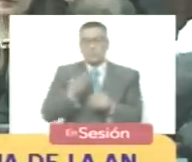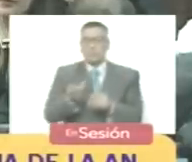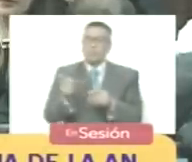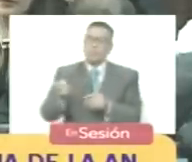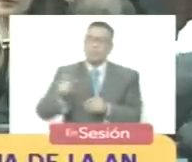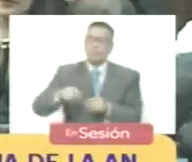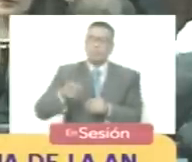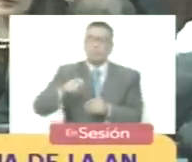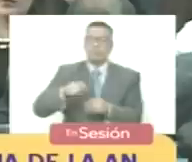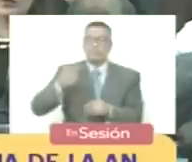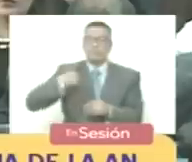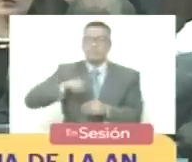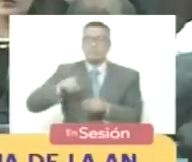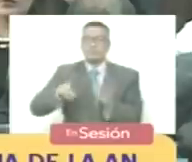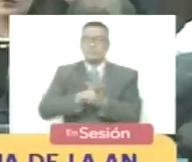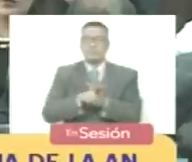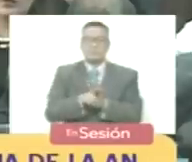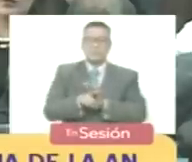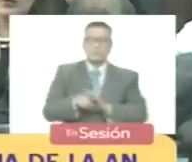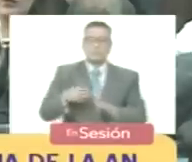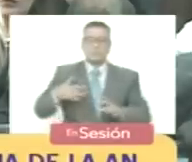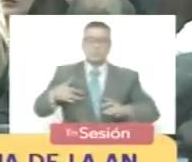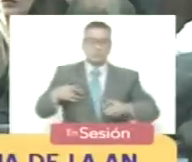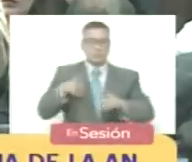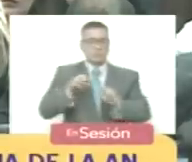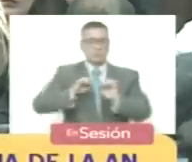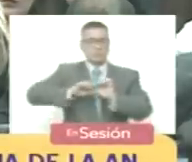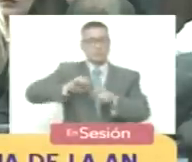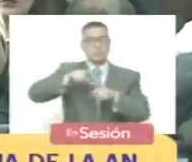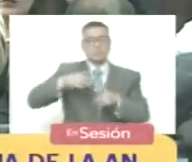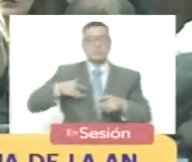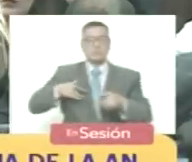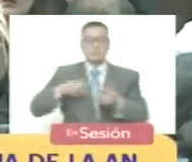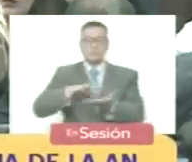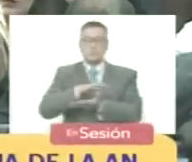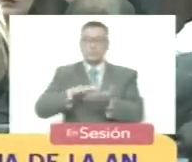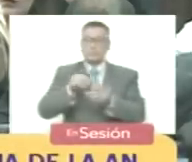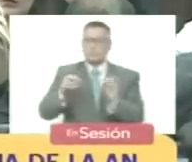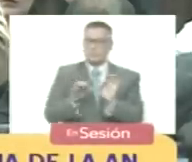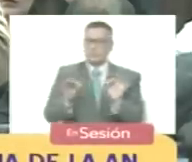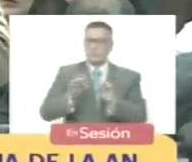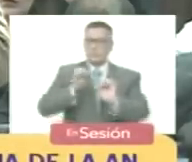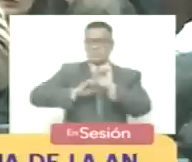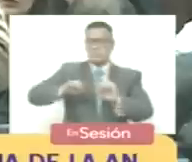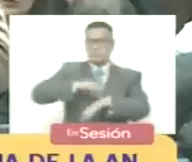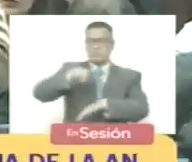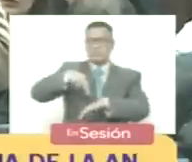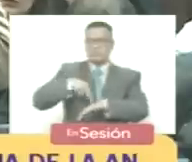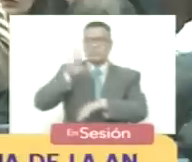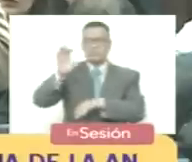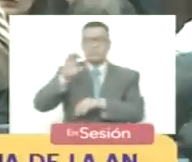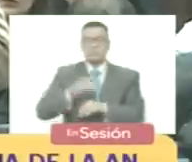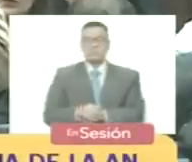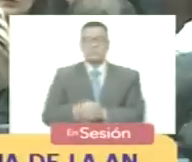más. Tenemos el derecho de disentir y nosotros no sentimos ningún complejo, primero, de asumir nuestra defensa nacionalista del país